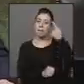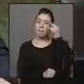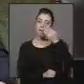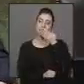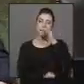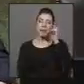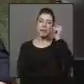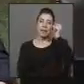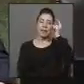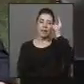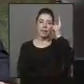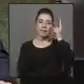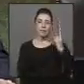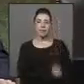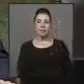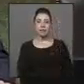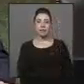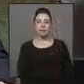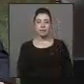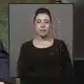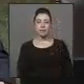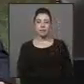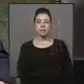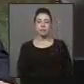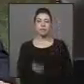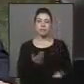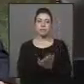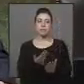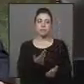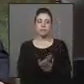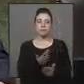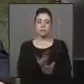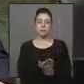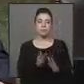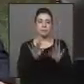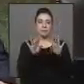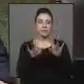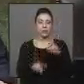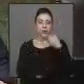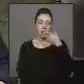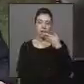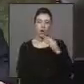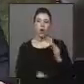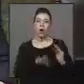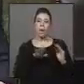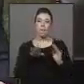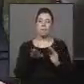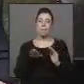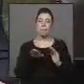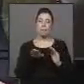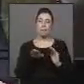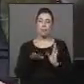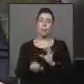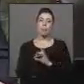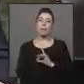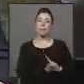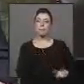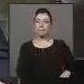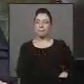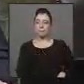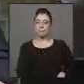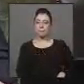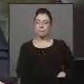mejor comprensión, se ajuntará el texto a su intervención. Con la adhesión de las